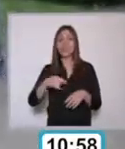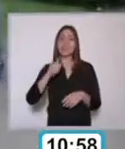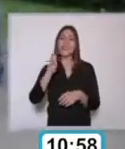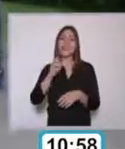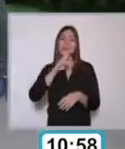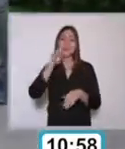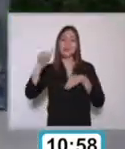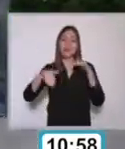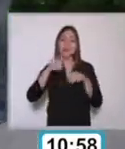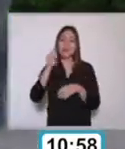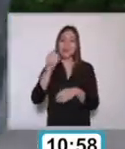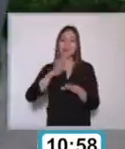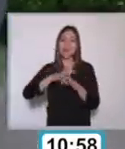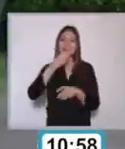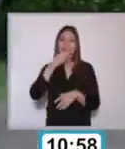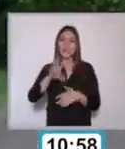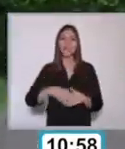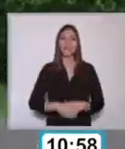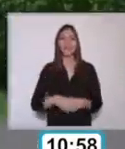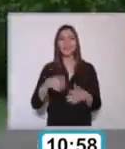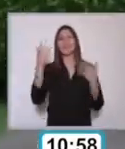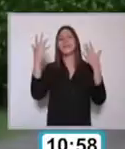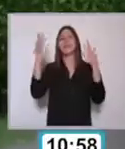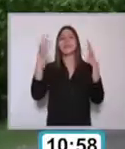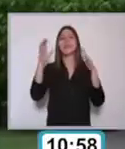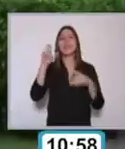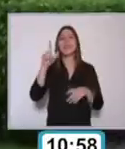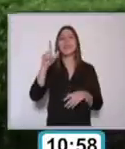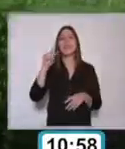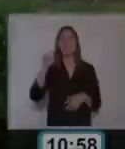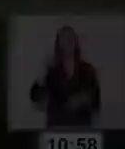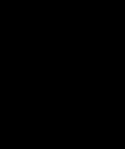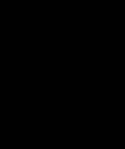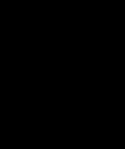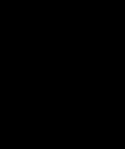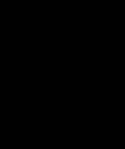banda. Muchas felicidades, muchachos. El aplauso para el tambor de la tribu que estuvieron con nosotros en el Inter.